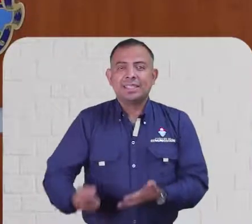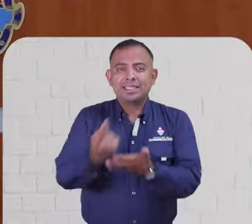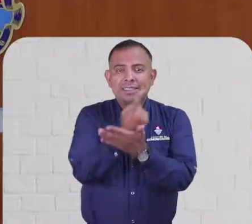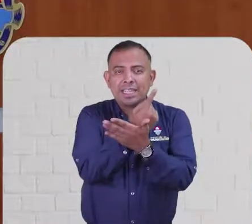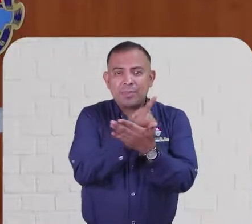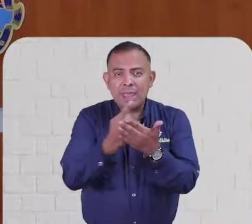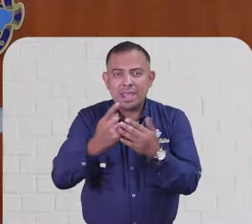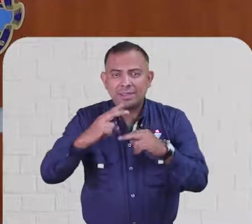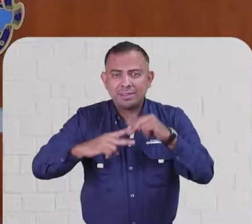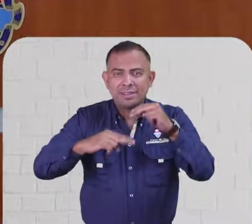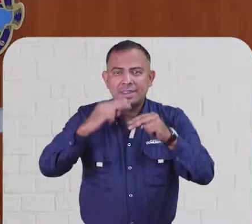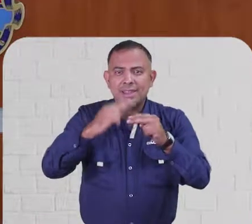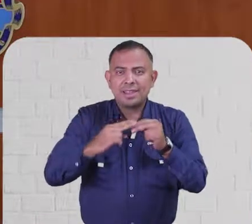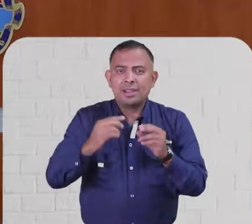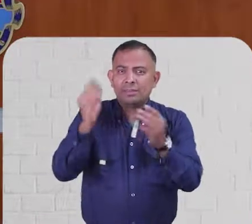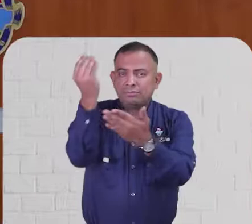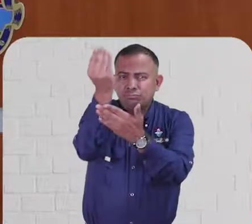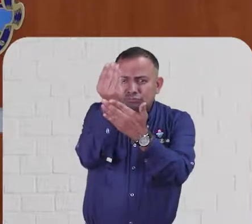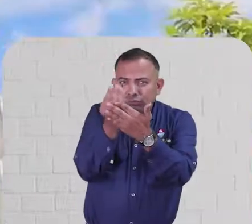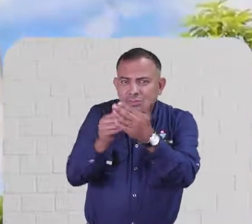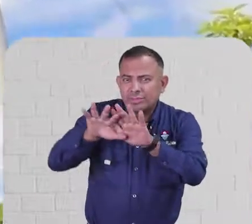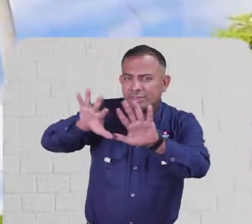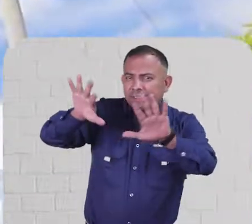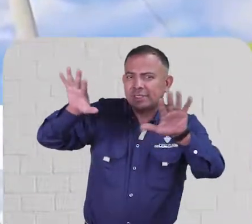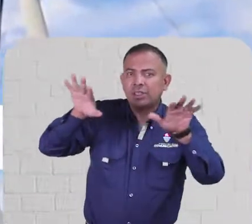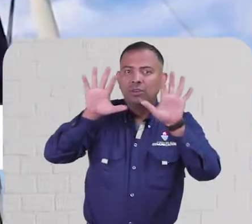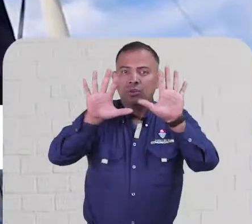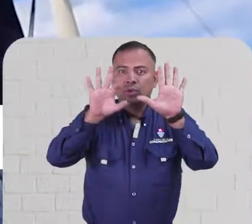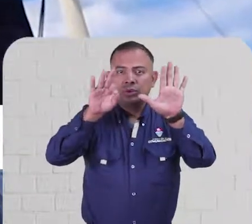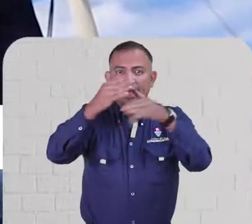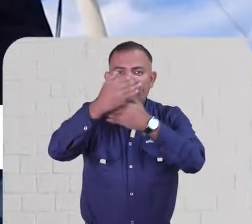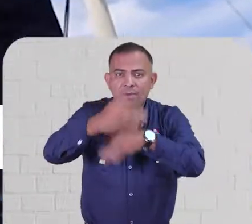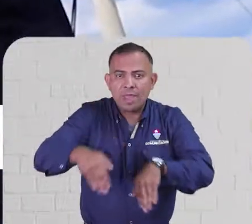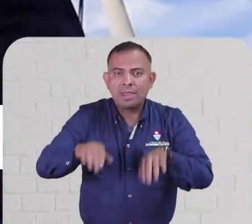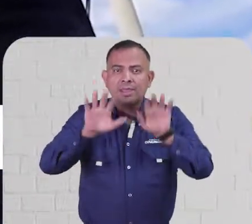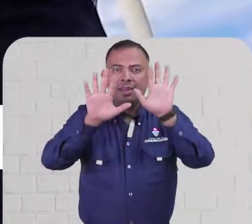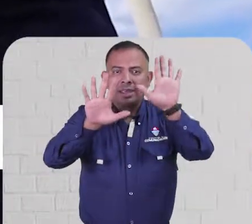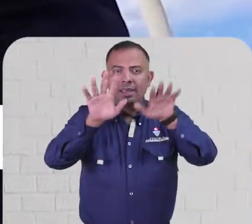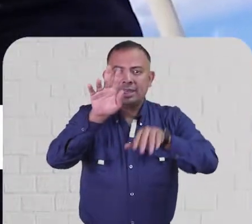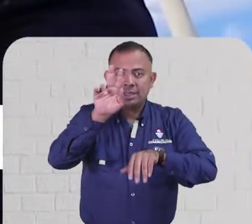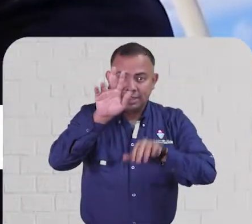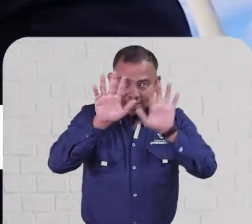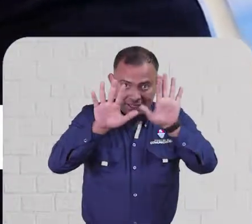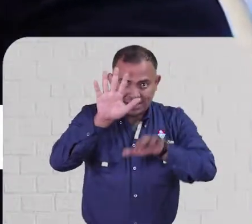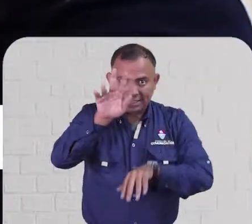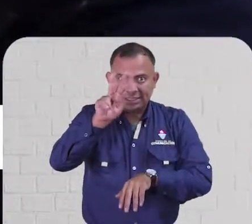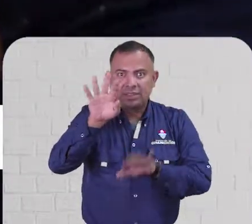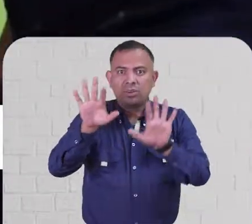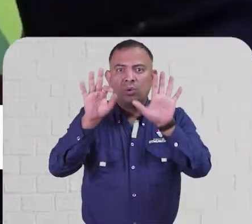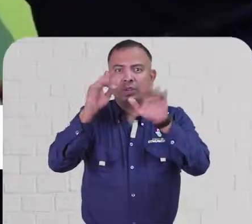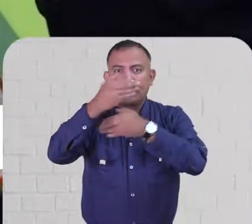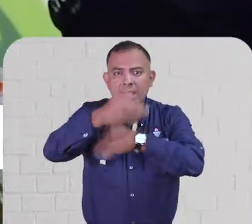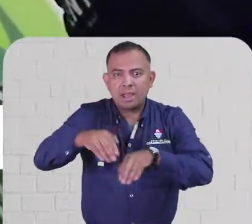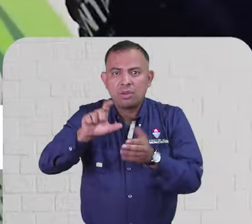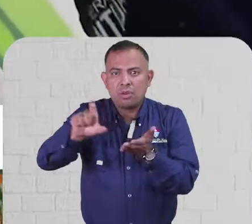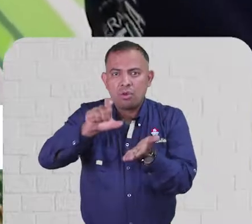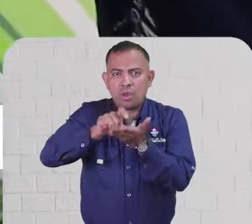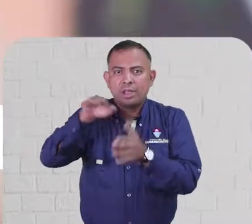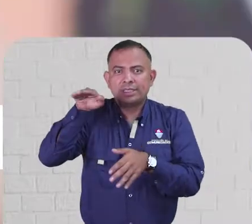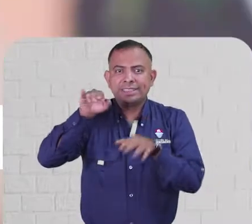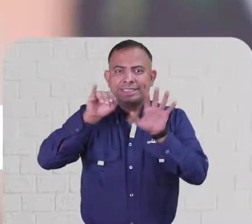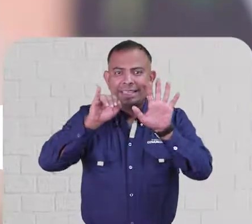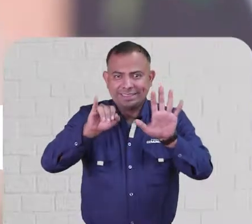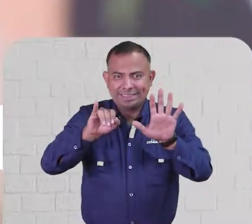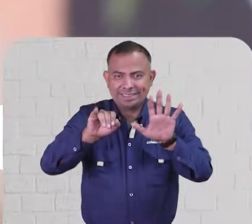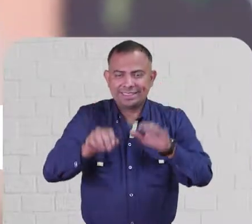Esta semana concluyó la elaboración de murales en la 18 Avenida entre 15 y 18 Calle en la colonia